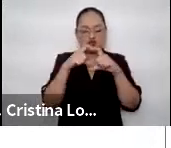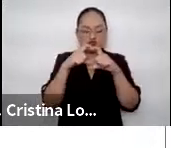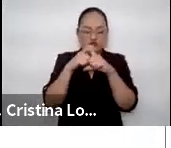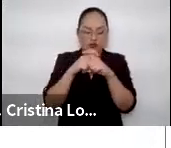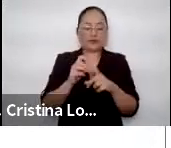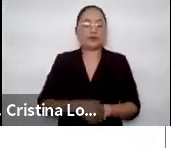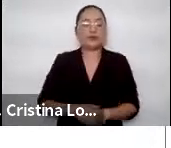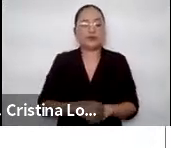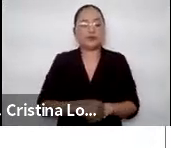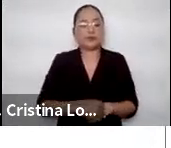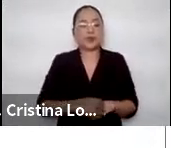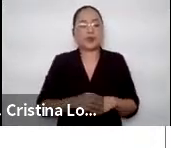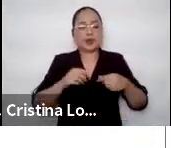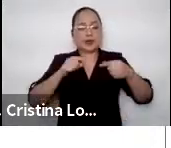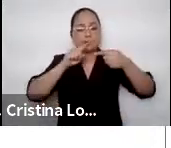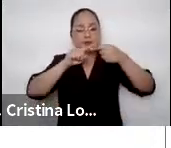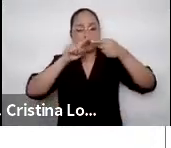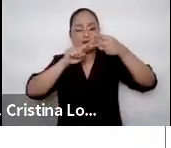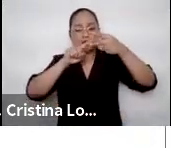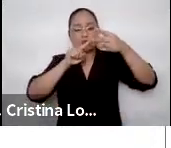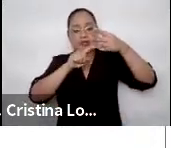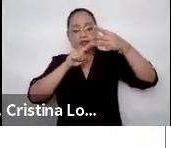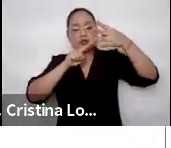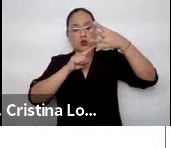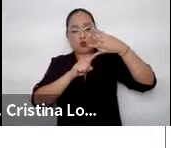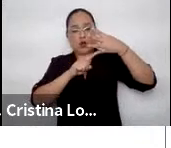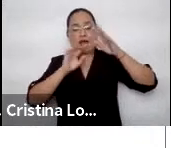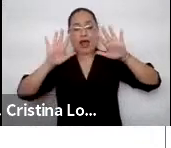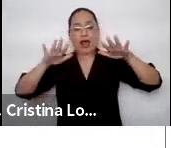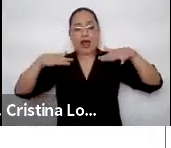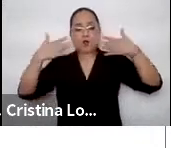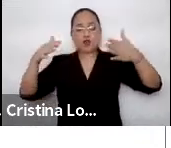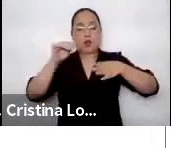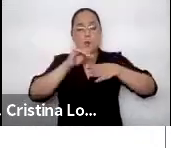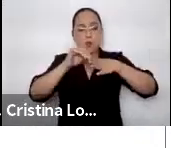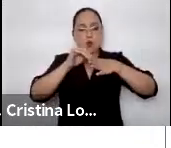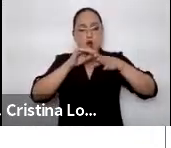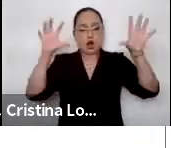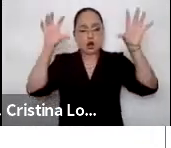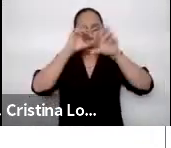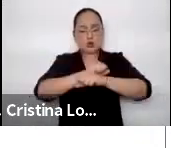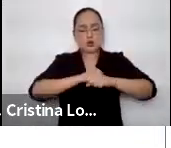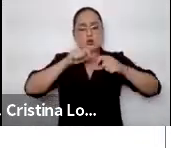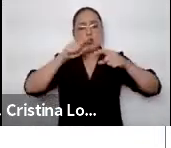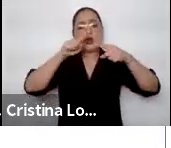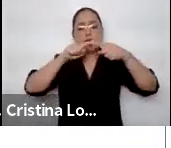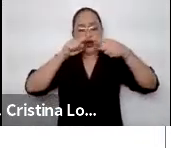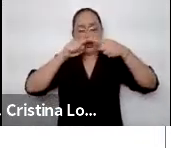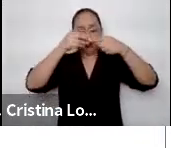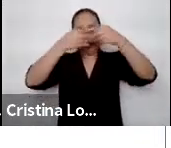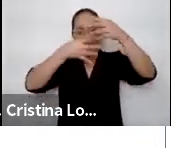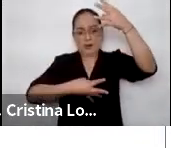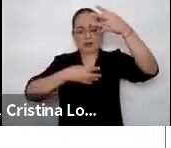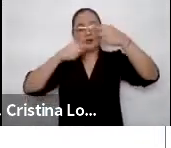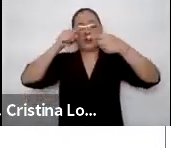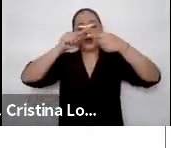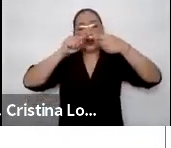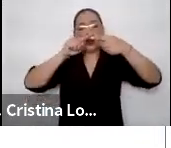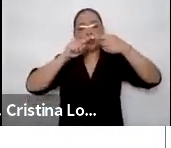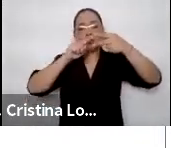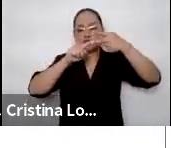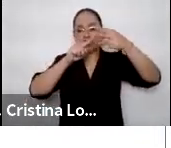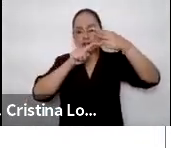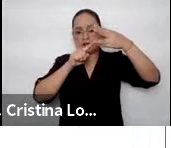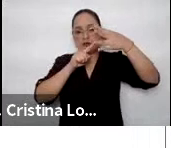Los primeros 4 círculos, los primeros exteriores, los de arriba hacia abajo, los podemos clasificar, que